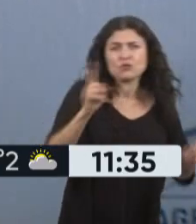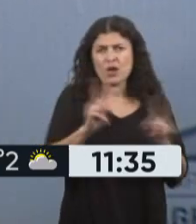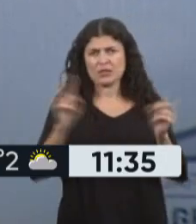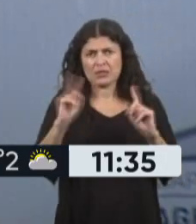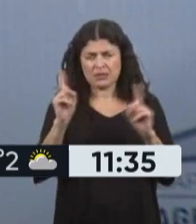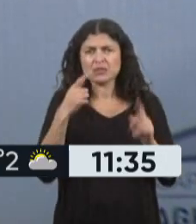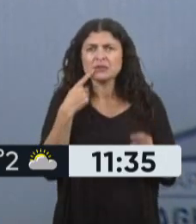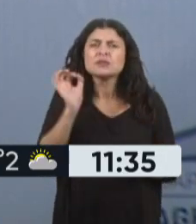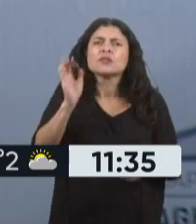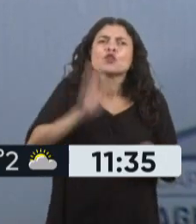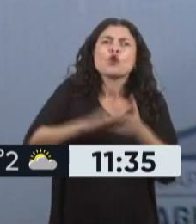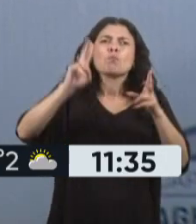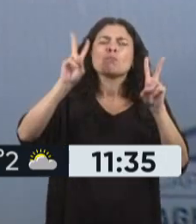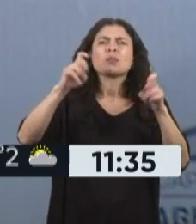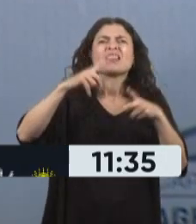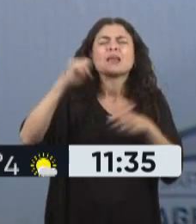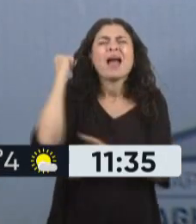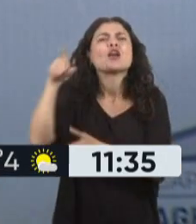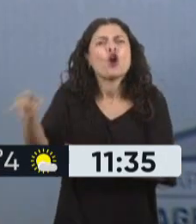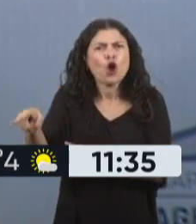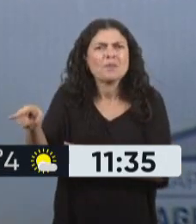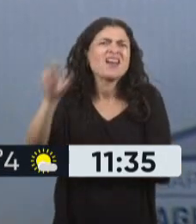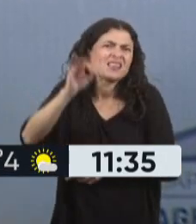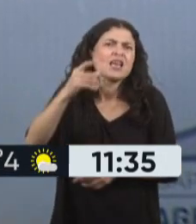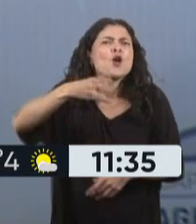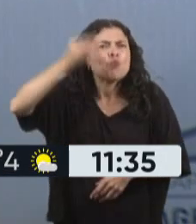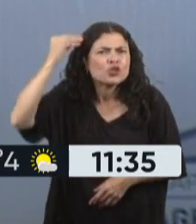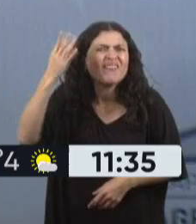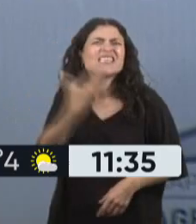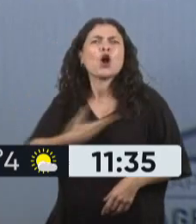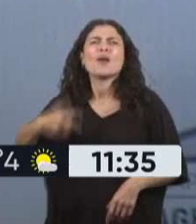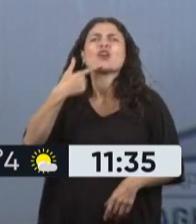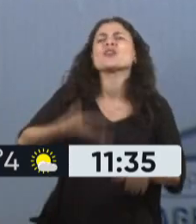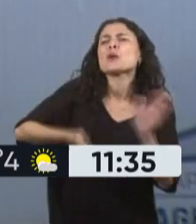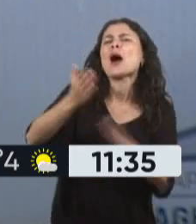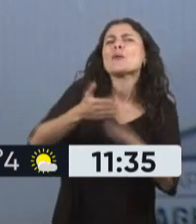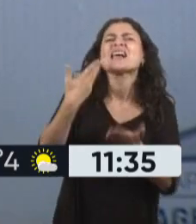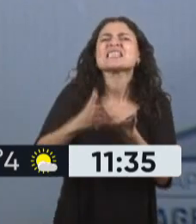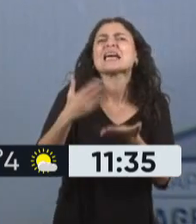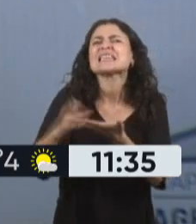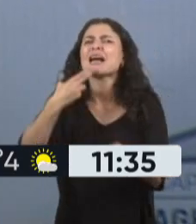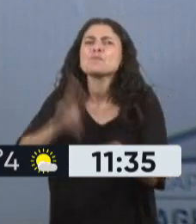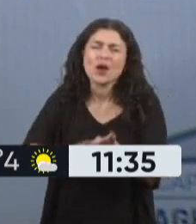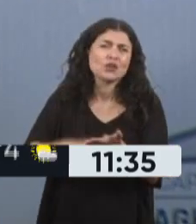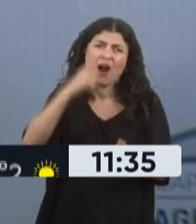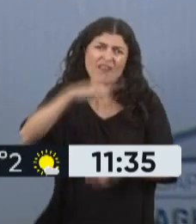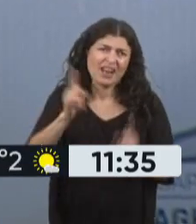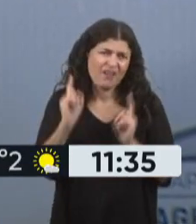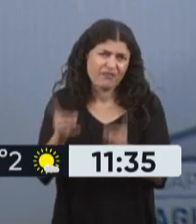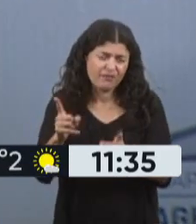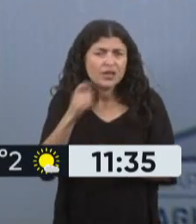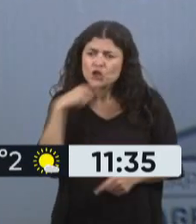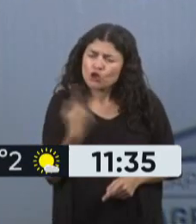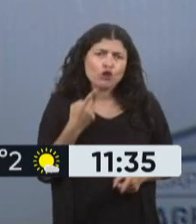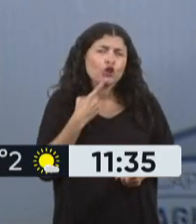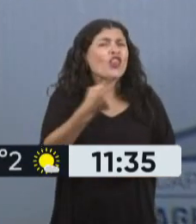a ponerlas, como ha pasado en otros gobiernos. Nosotros queremos eliminar el cepo y las retenciones para siempre y que el